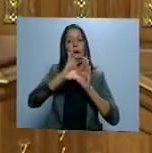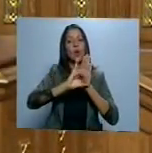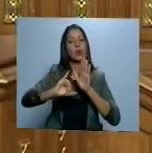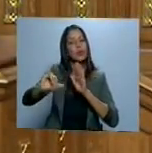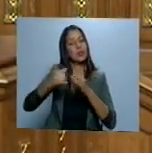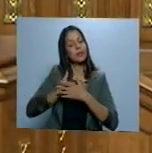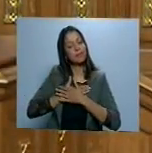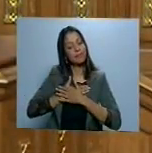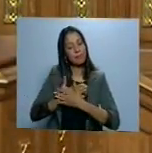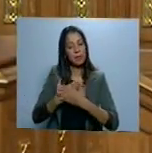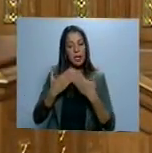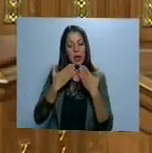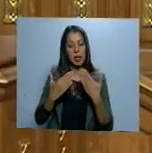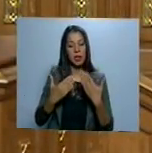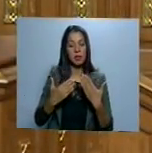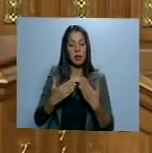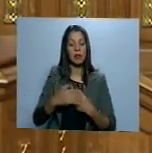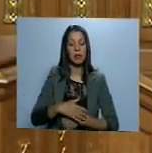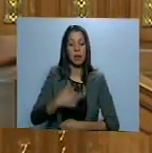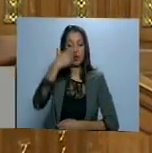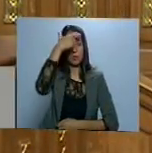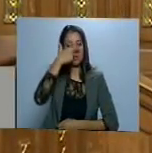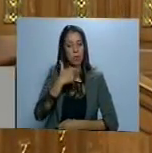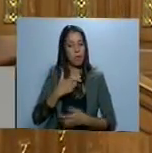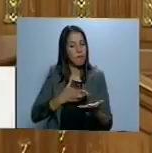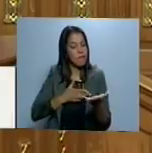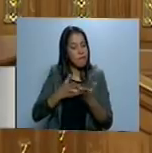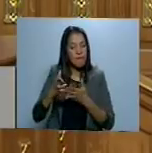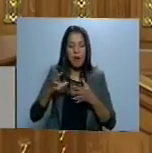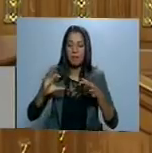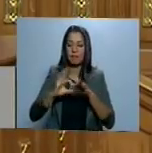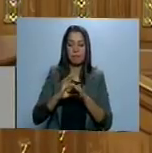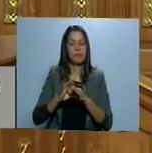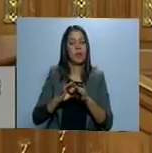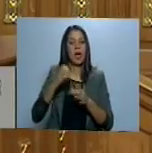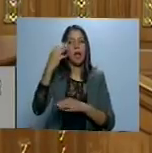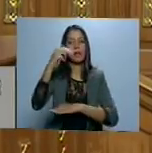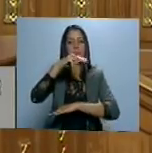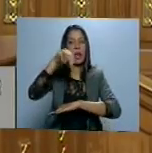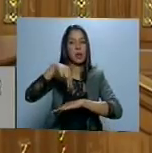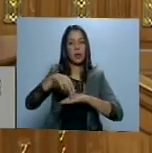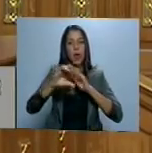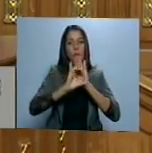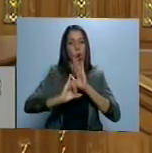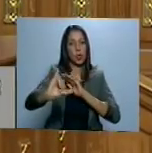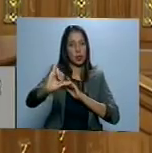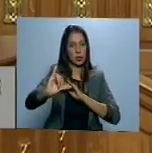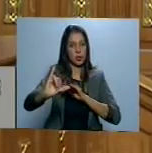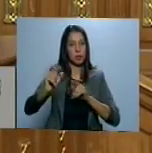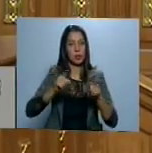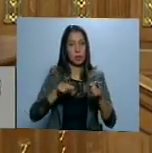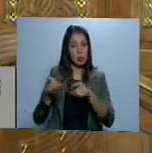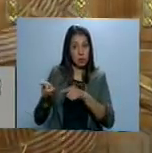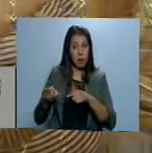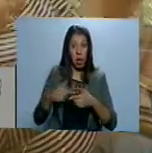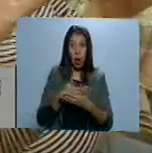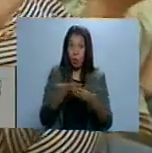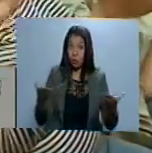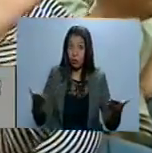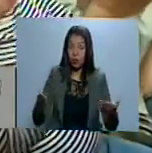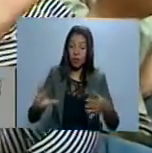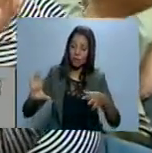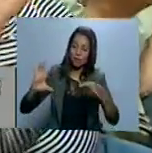Constituyente. Absoluta lealtad a esta Asamblea Nacional Constituyente. Absoluta subordinación a esta Asamblea